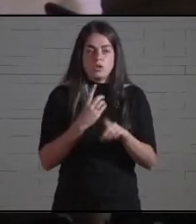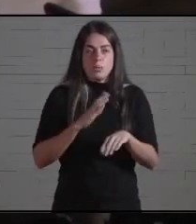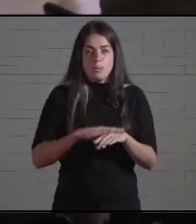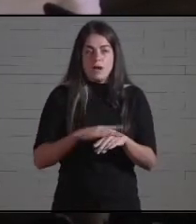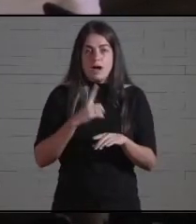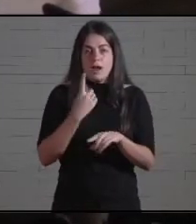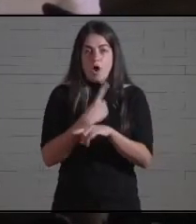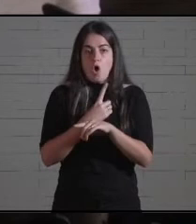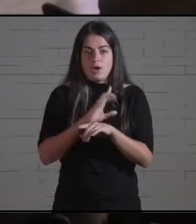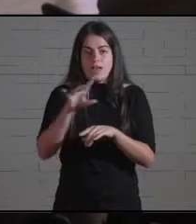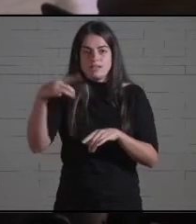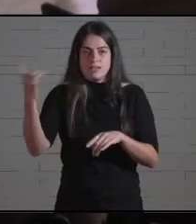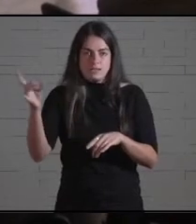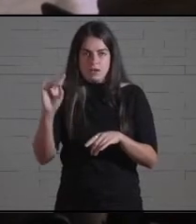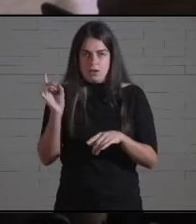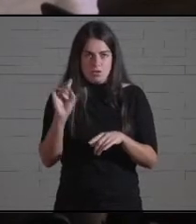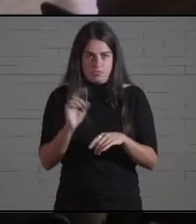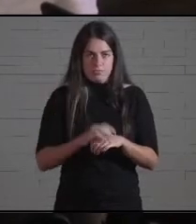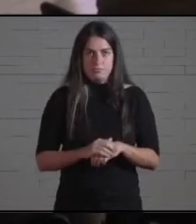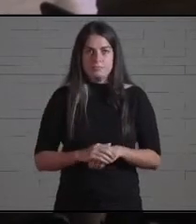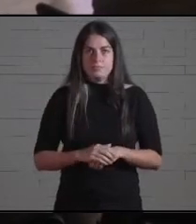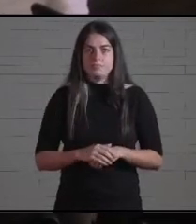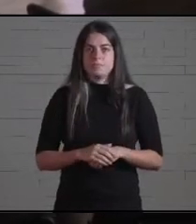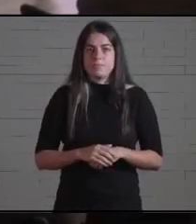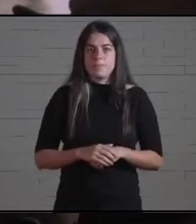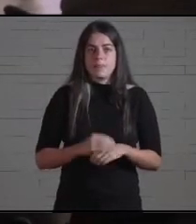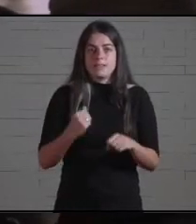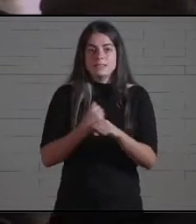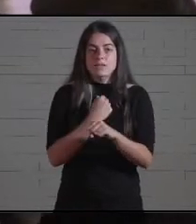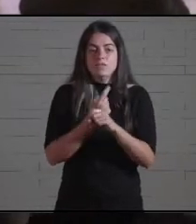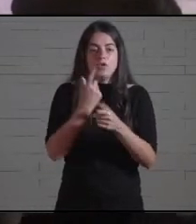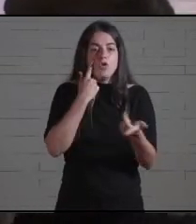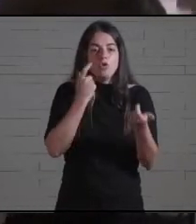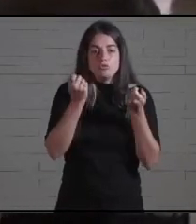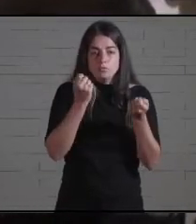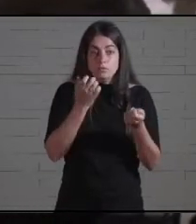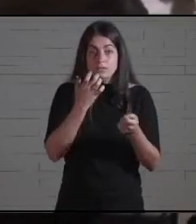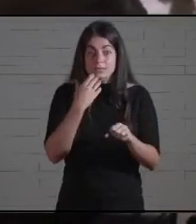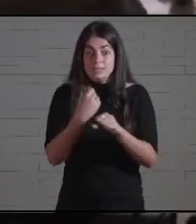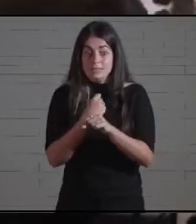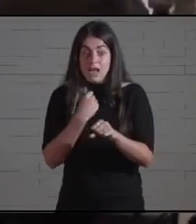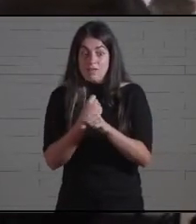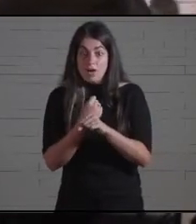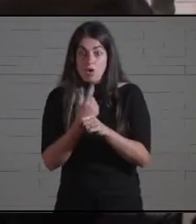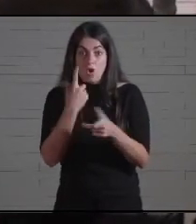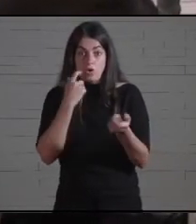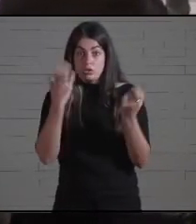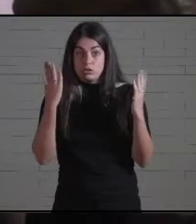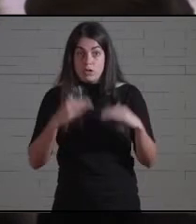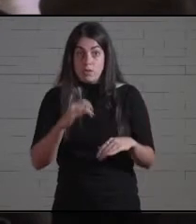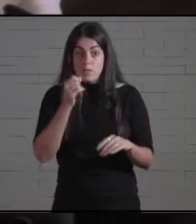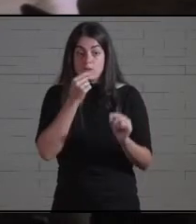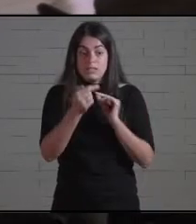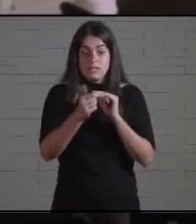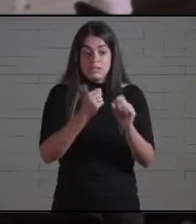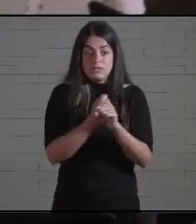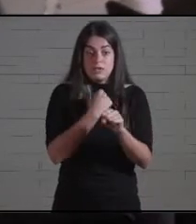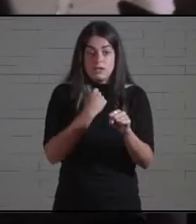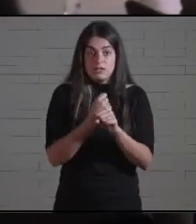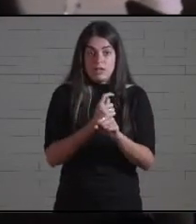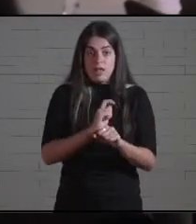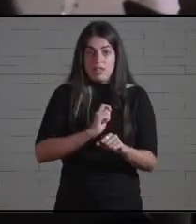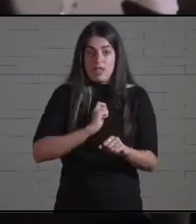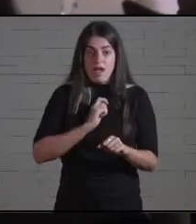extra. El teletrabajo regular, porque si no es regular, si el teletrabajo no te permite organizar, no te vale para